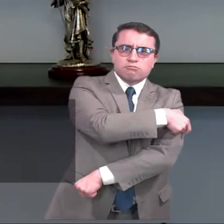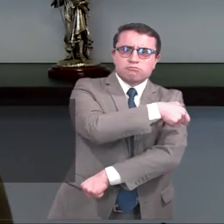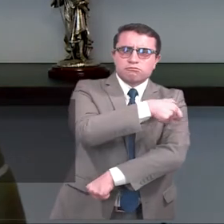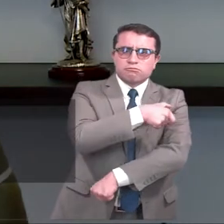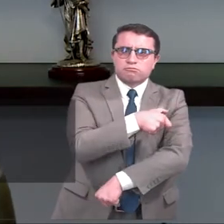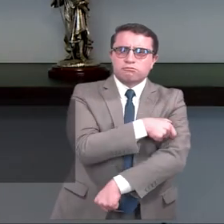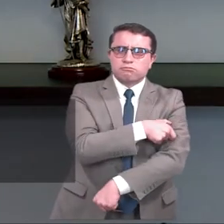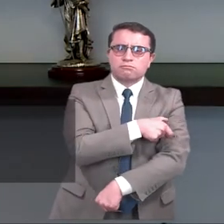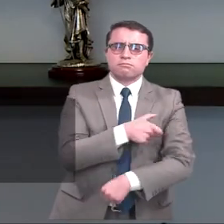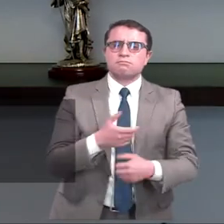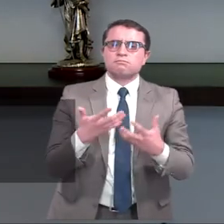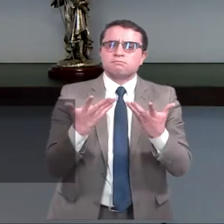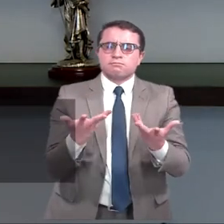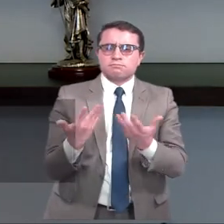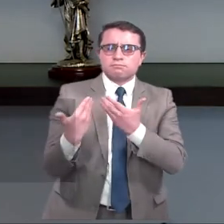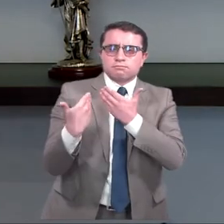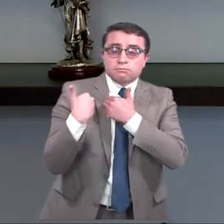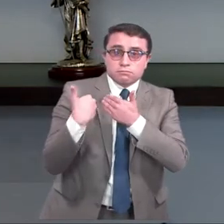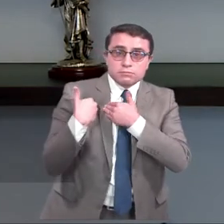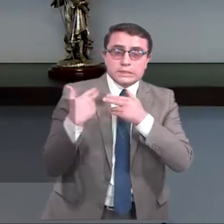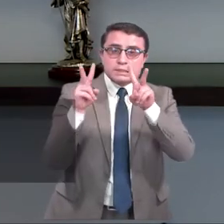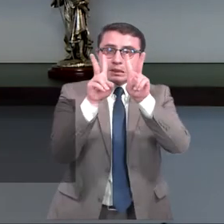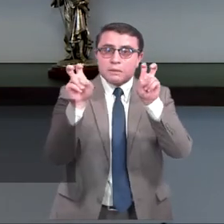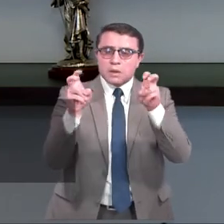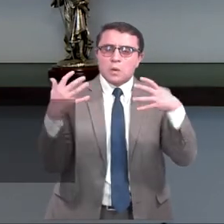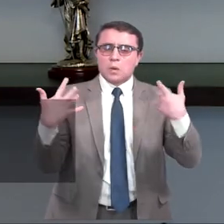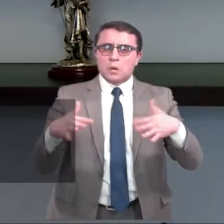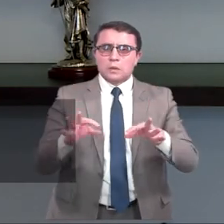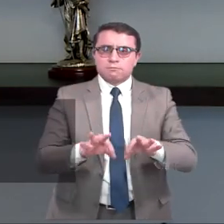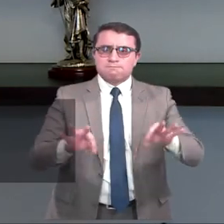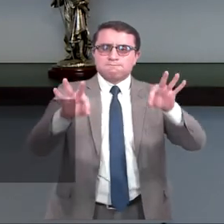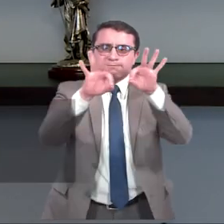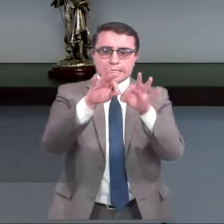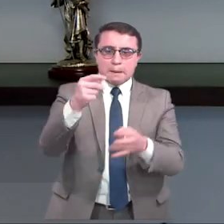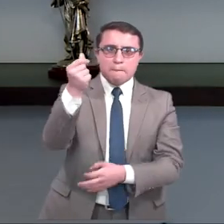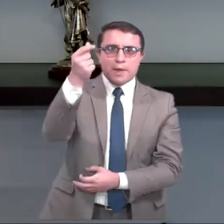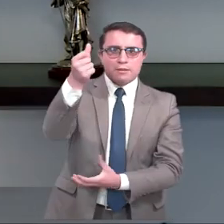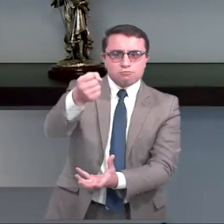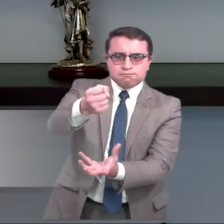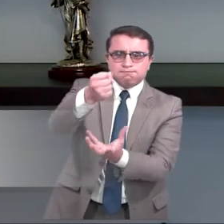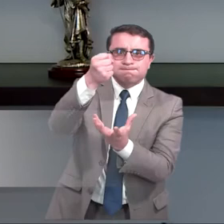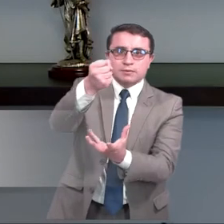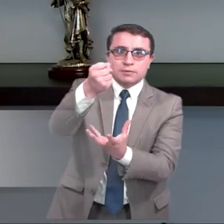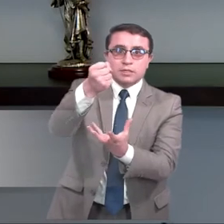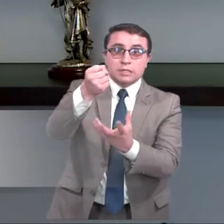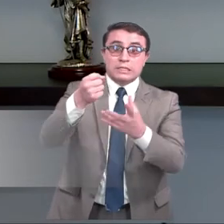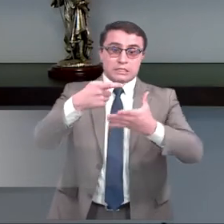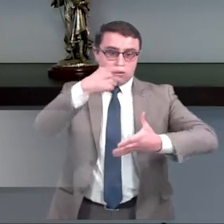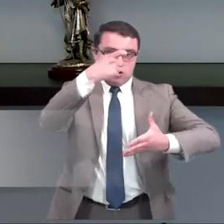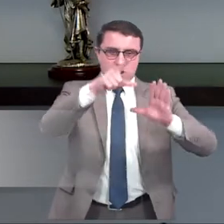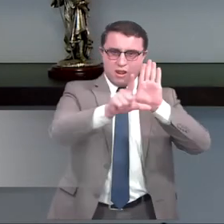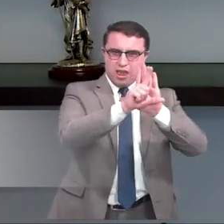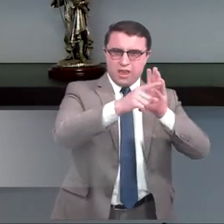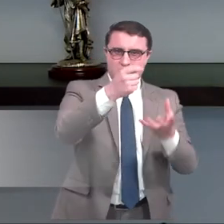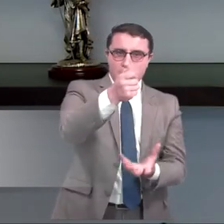comisión toca temas esencialmente económicos, reformas